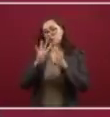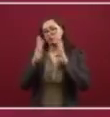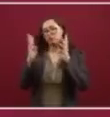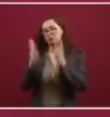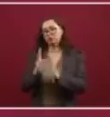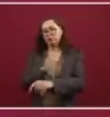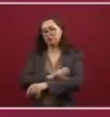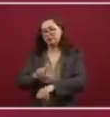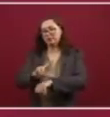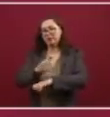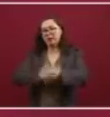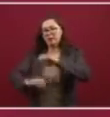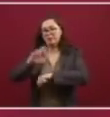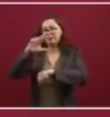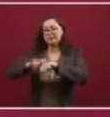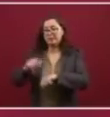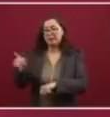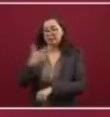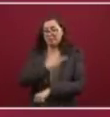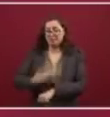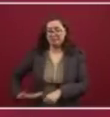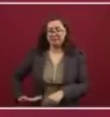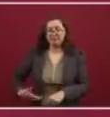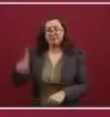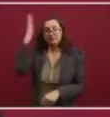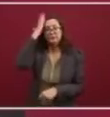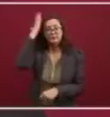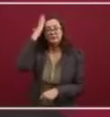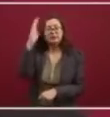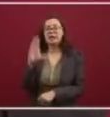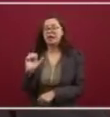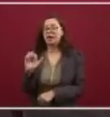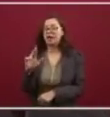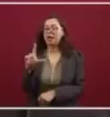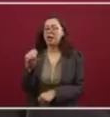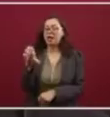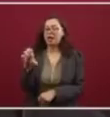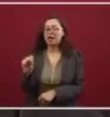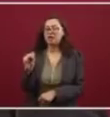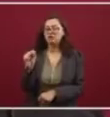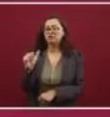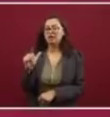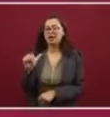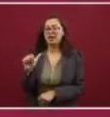Carlos Salazar, es un agente de primer orden